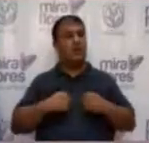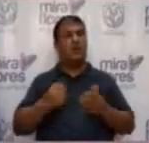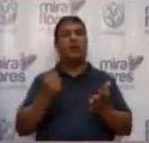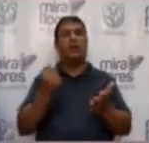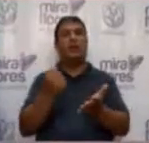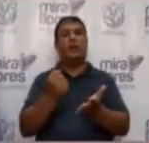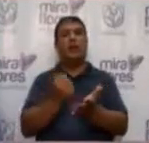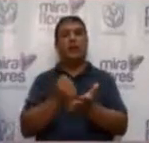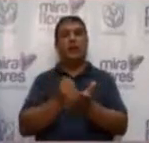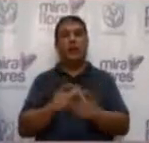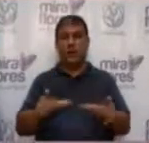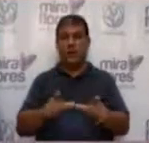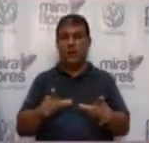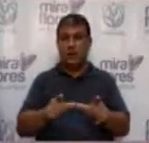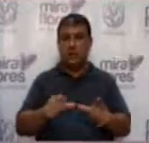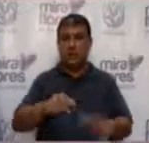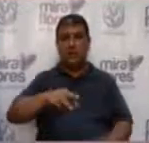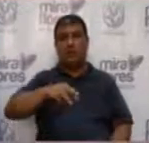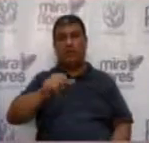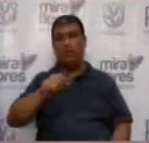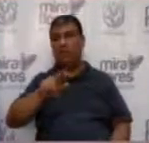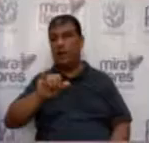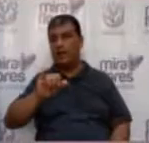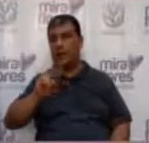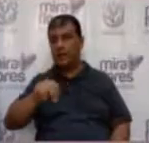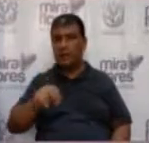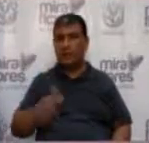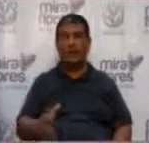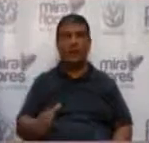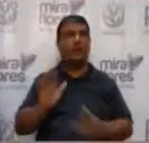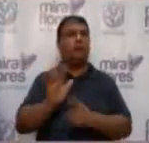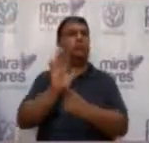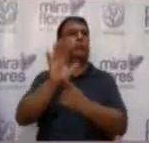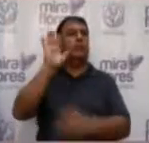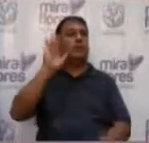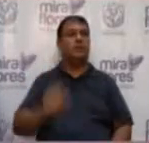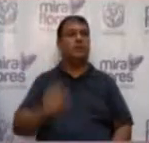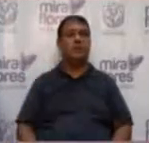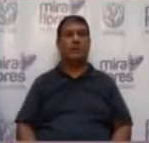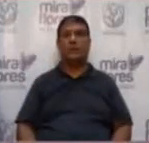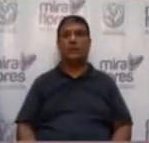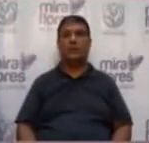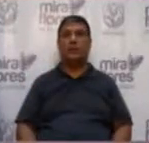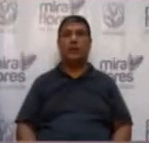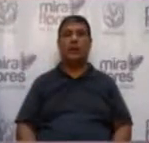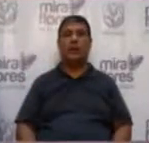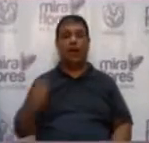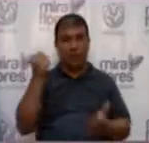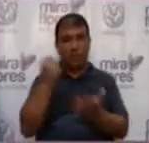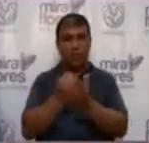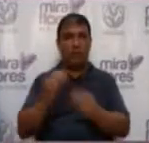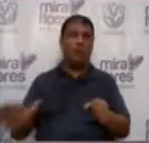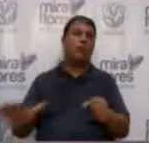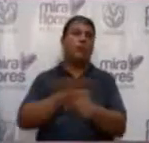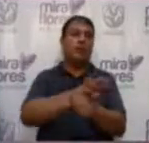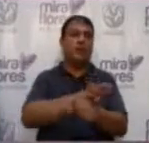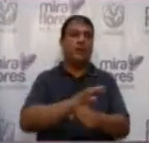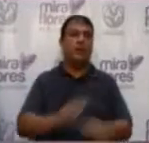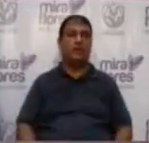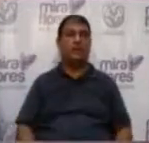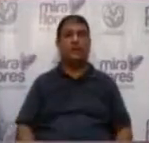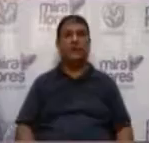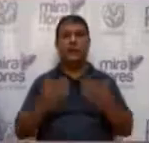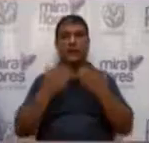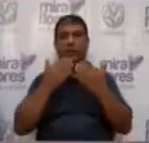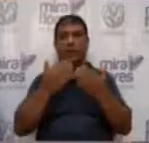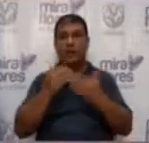otorgarle la licencia al señor Martín Bustamante Castro, serán expresarle un señal de conformidad. Ha sido aprobado por unanimidad.